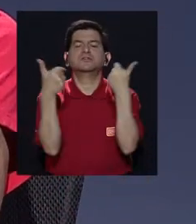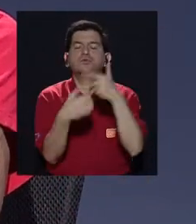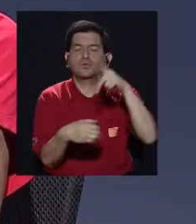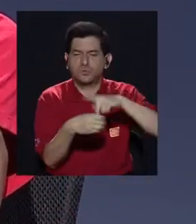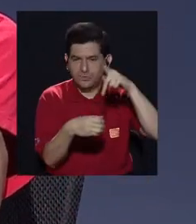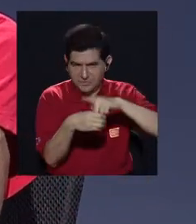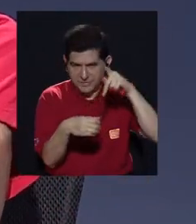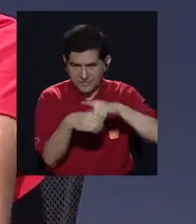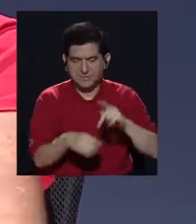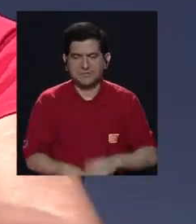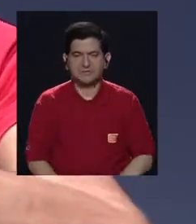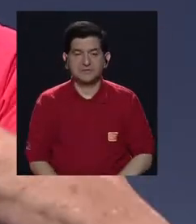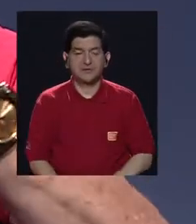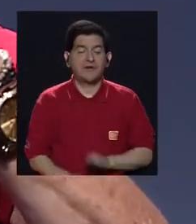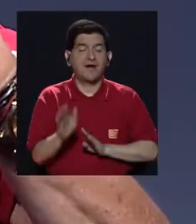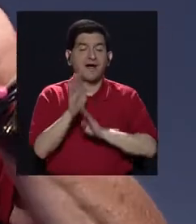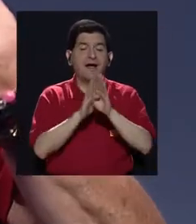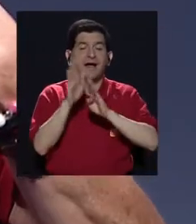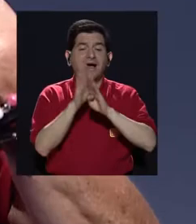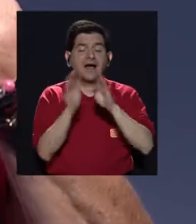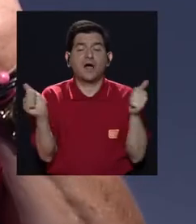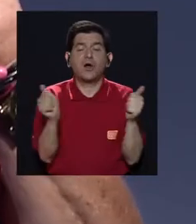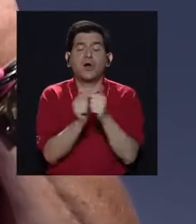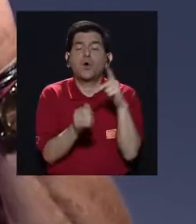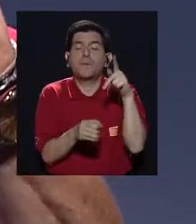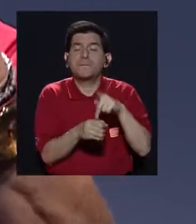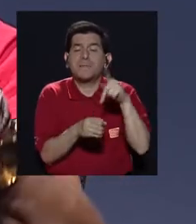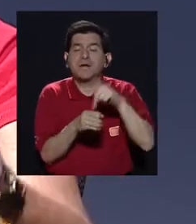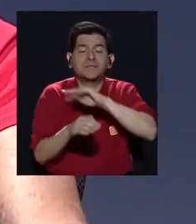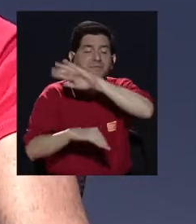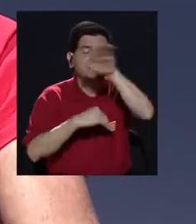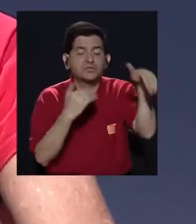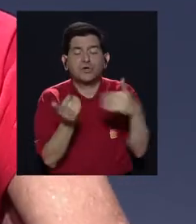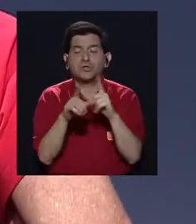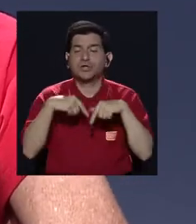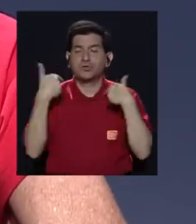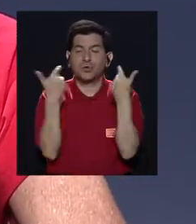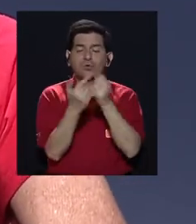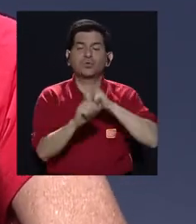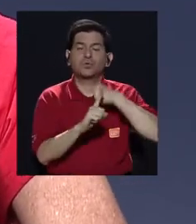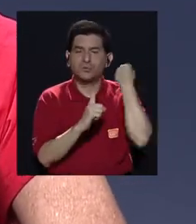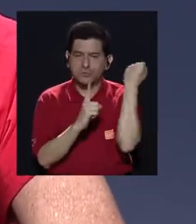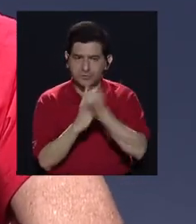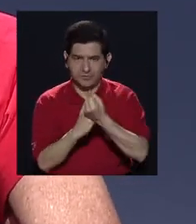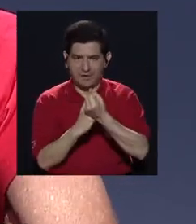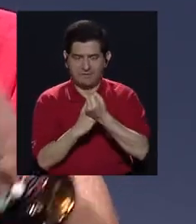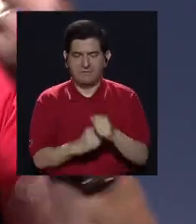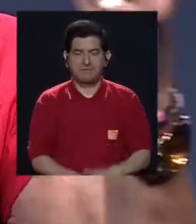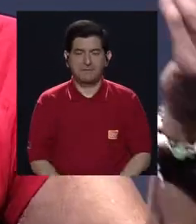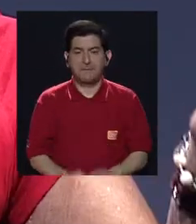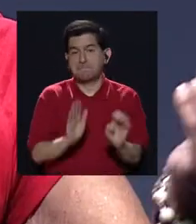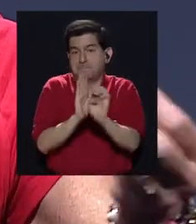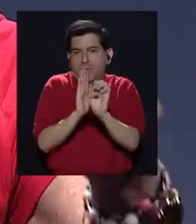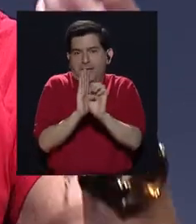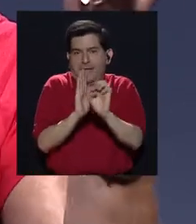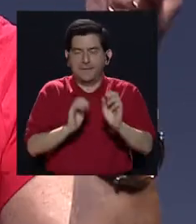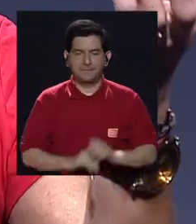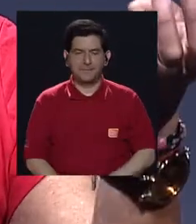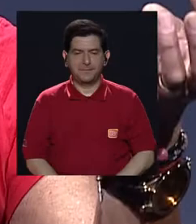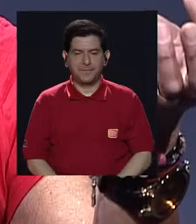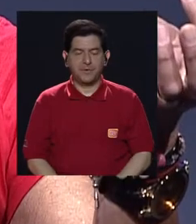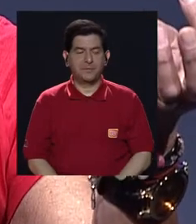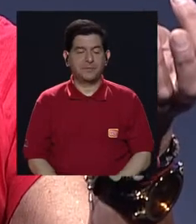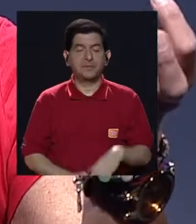es con el desarrollo con la participación de todos los sectores de la sociedad dígase por ejemplo